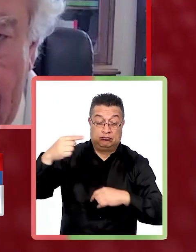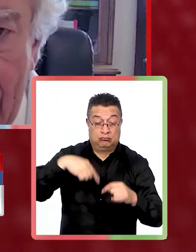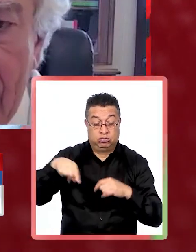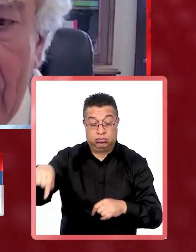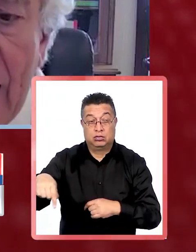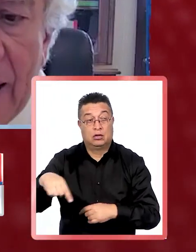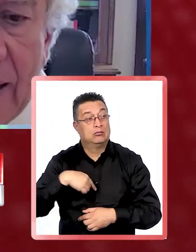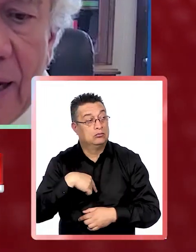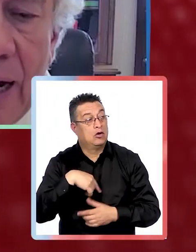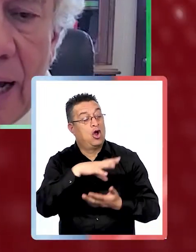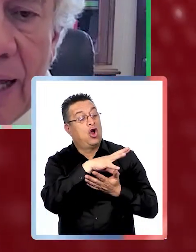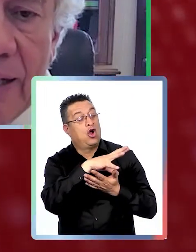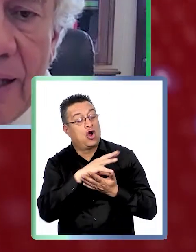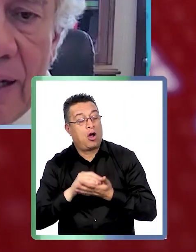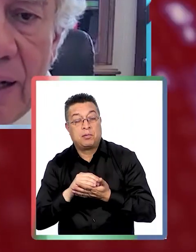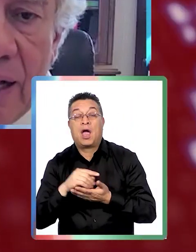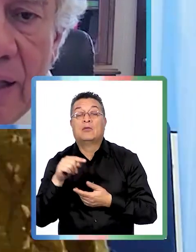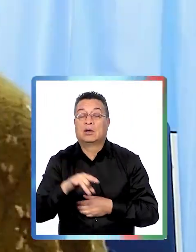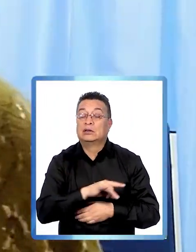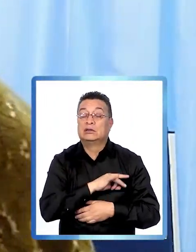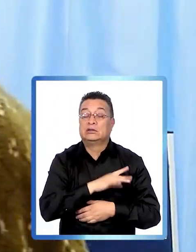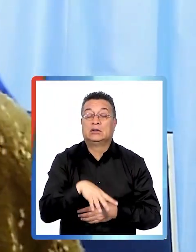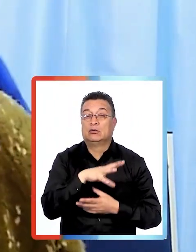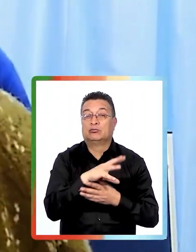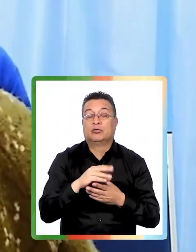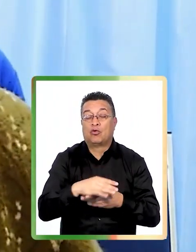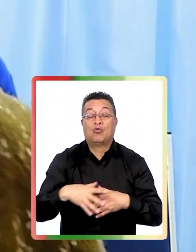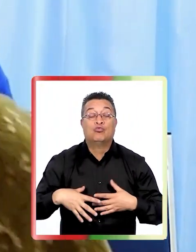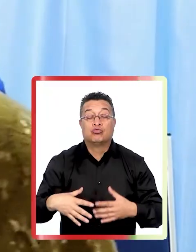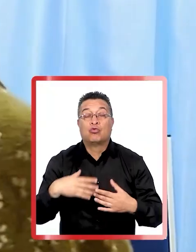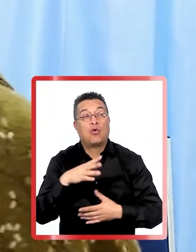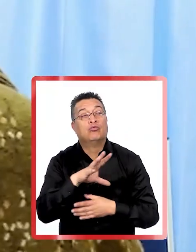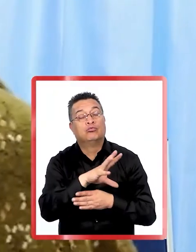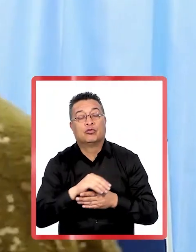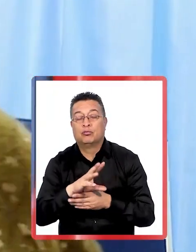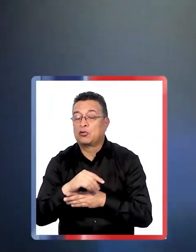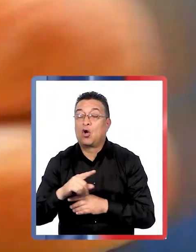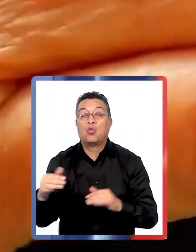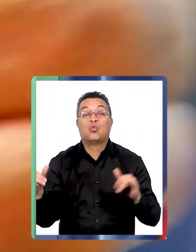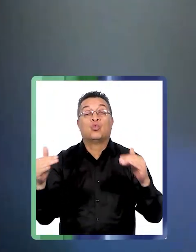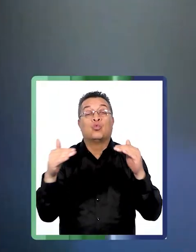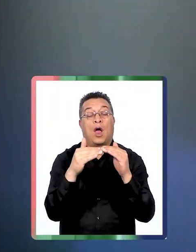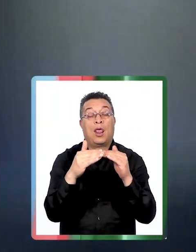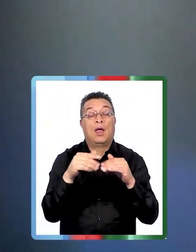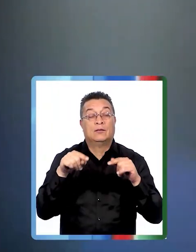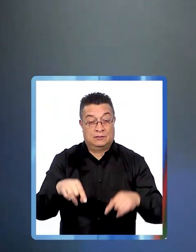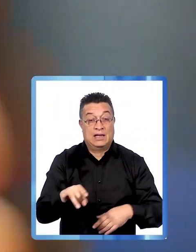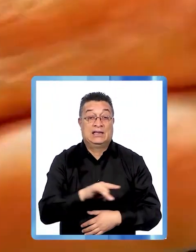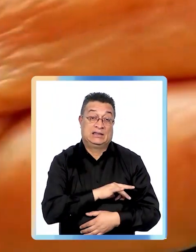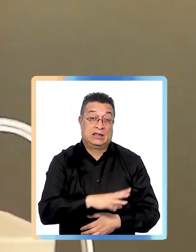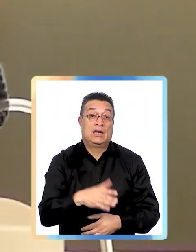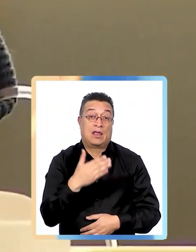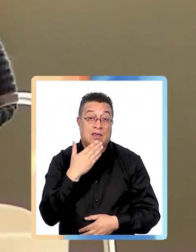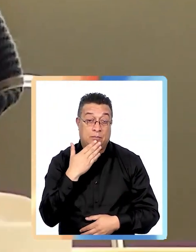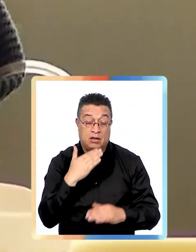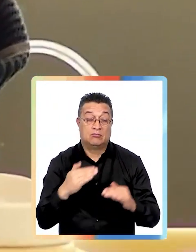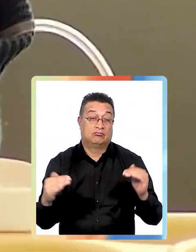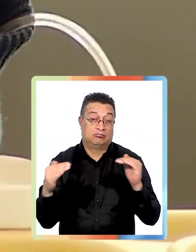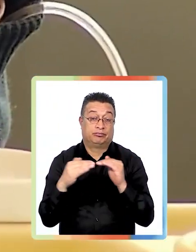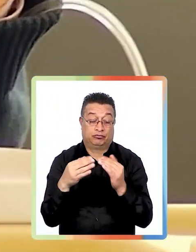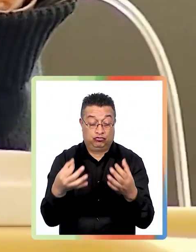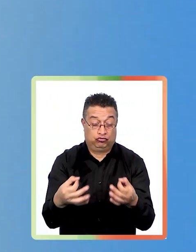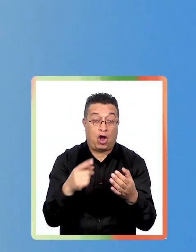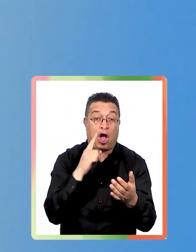en general adquieren las características de reproducción de la población a la que llegan. Y eso acá en Chile también se ha